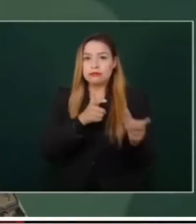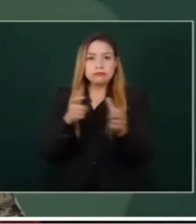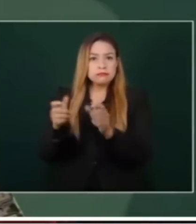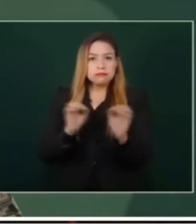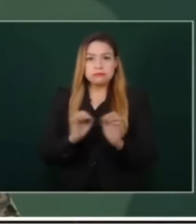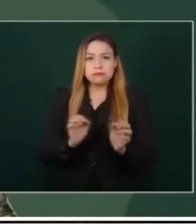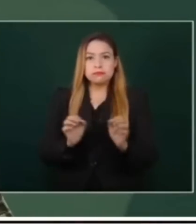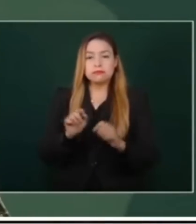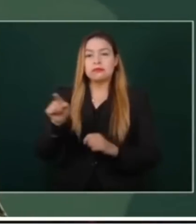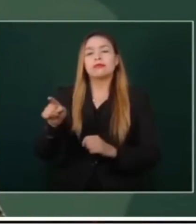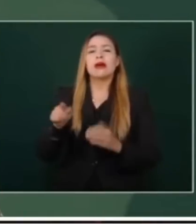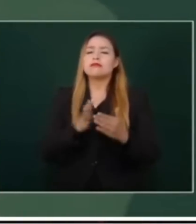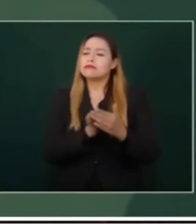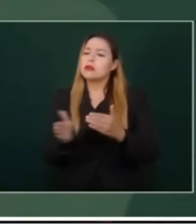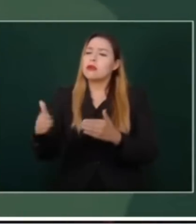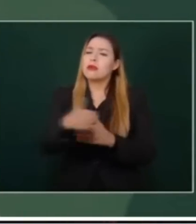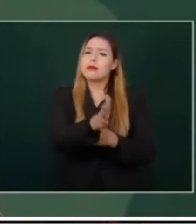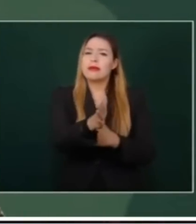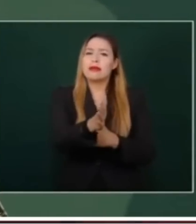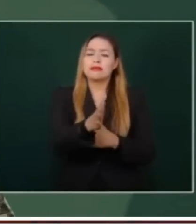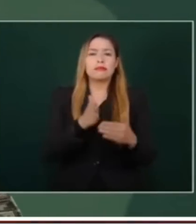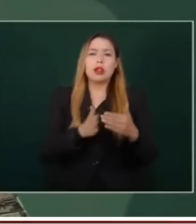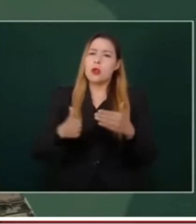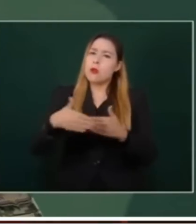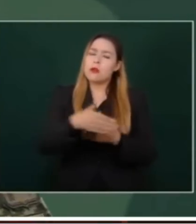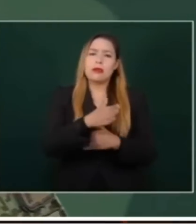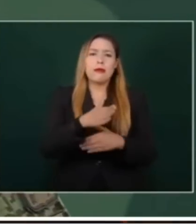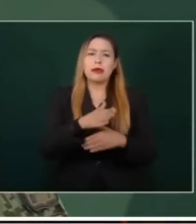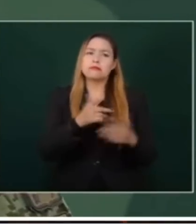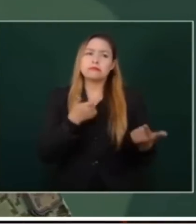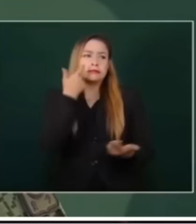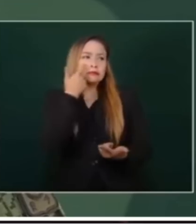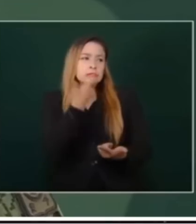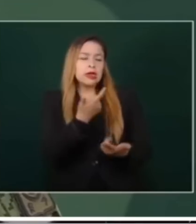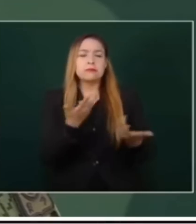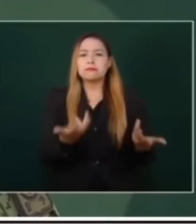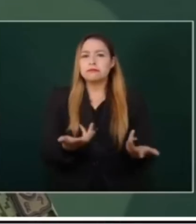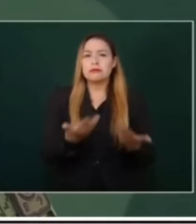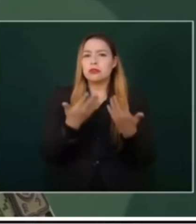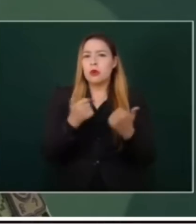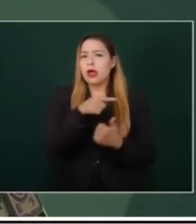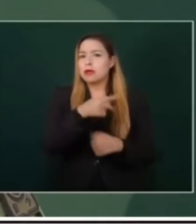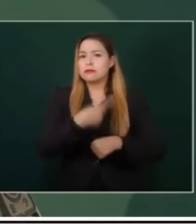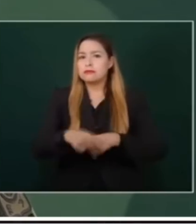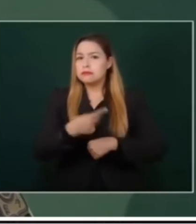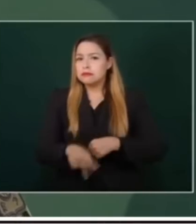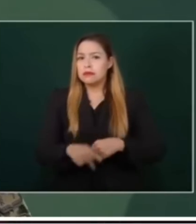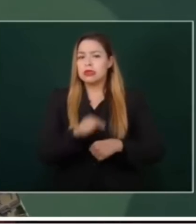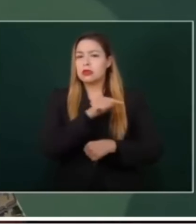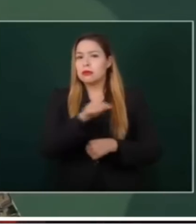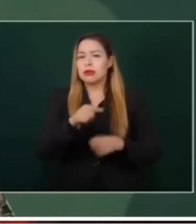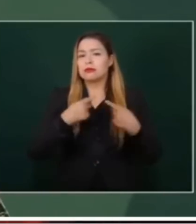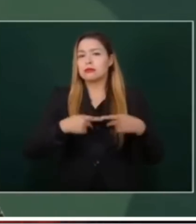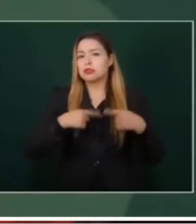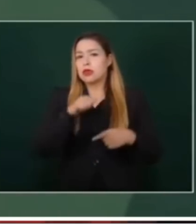también lo evaden al ver que no representaba un peligro para el personal,